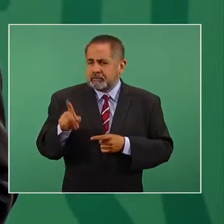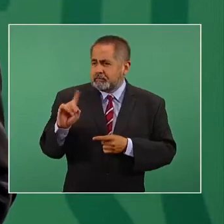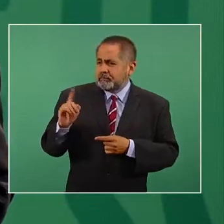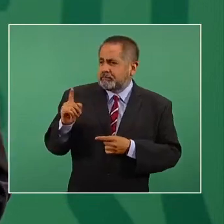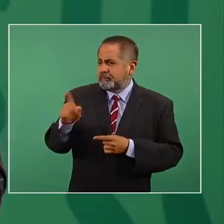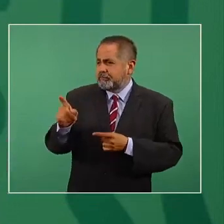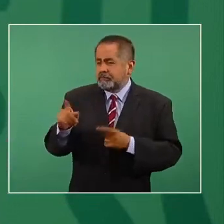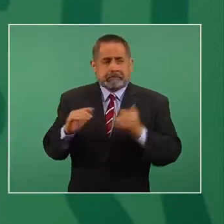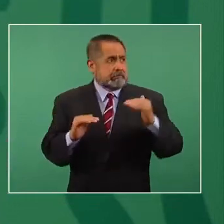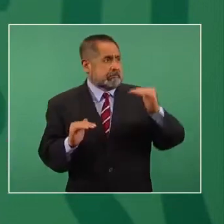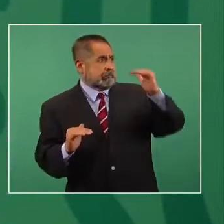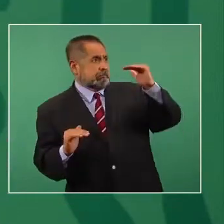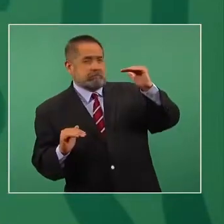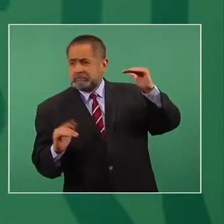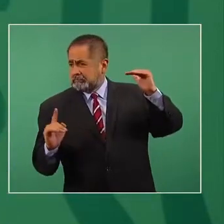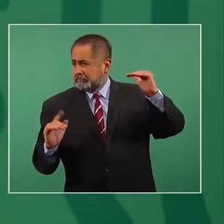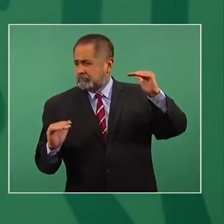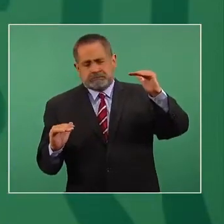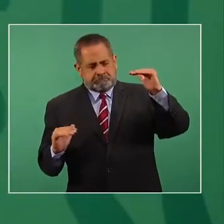y la opulencia.